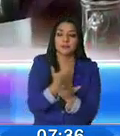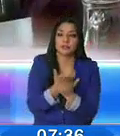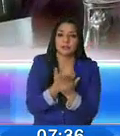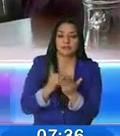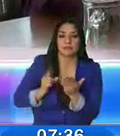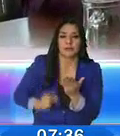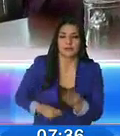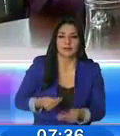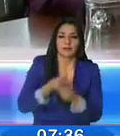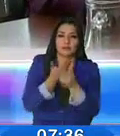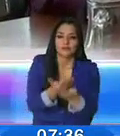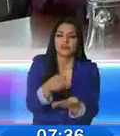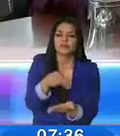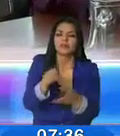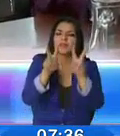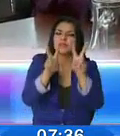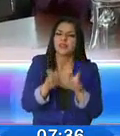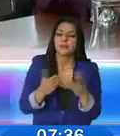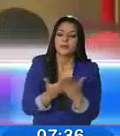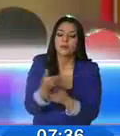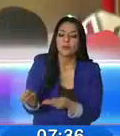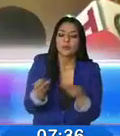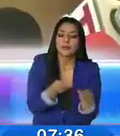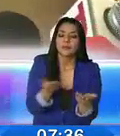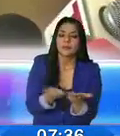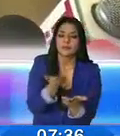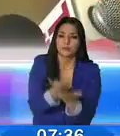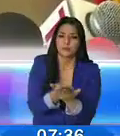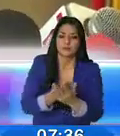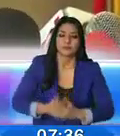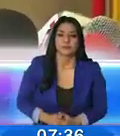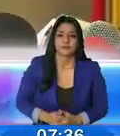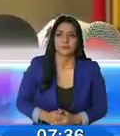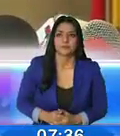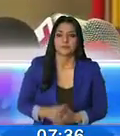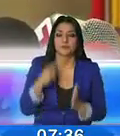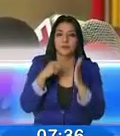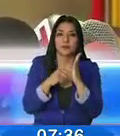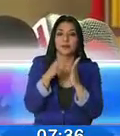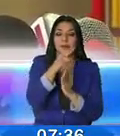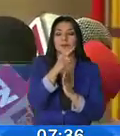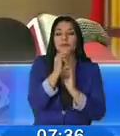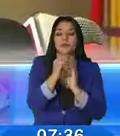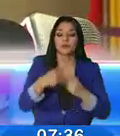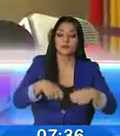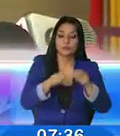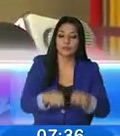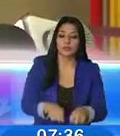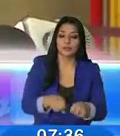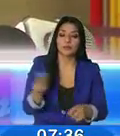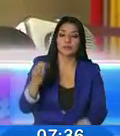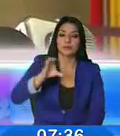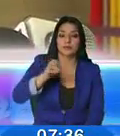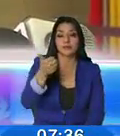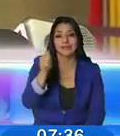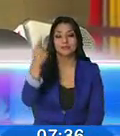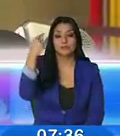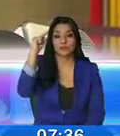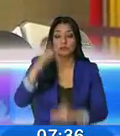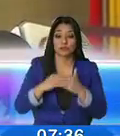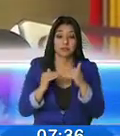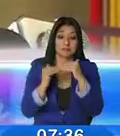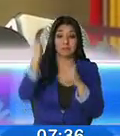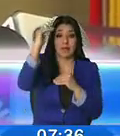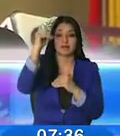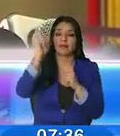detalla qué es lo que contiene este nuevo alcance. Tiene relación con los arbitrajes de aquellos contratos de inversión que superen los 10 millones de dólares, en la que se establece